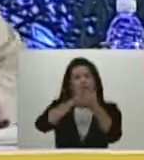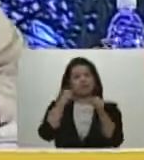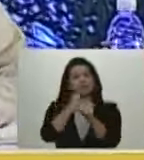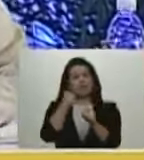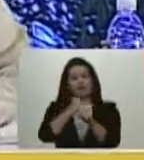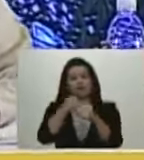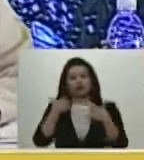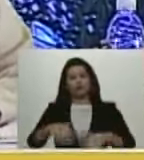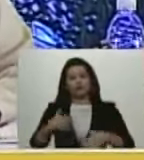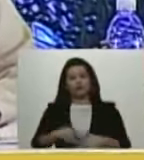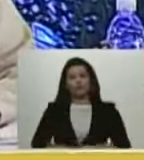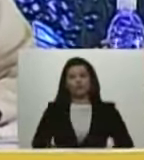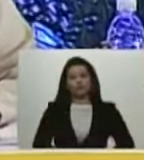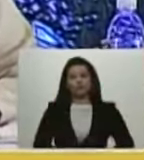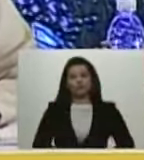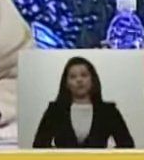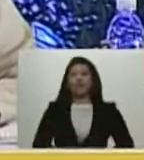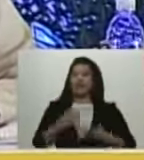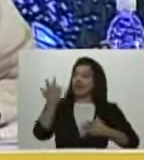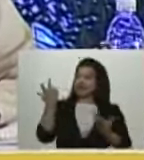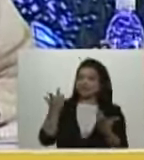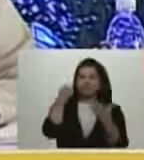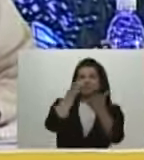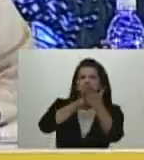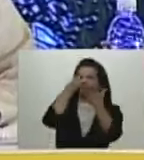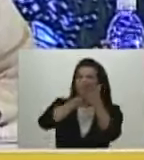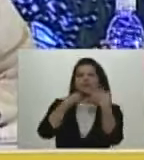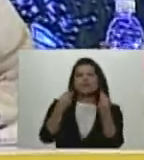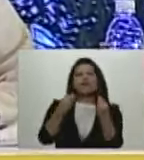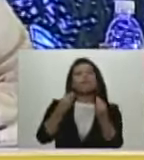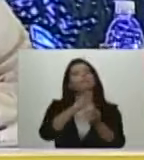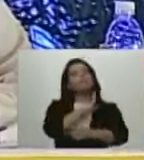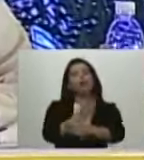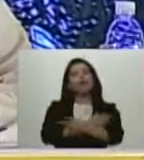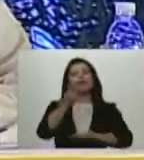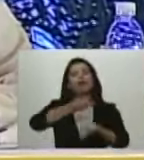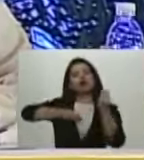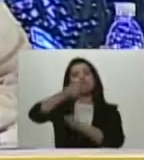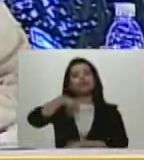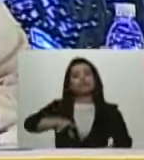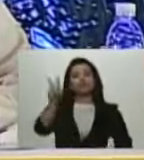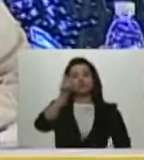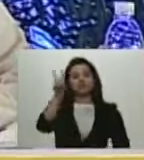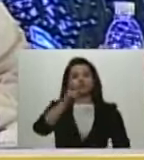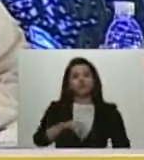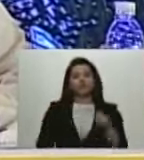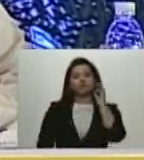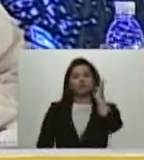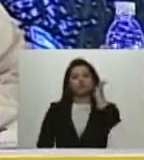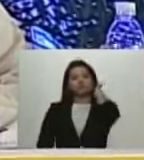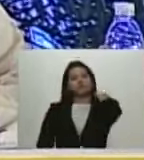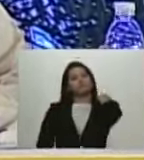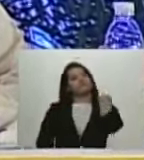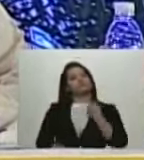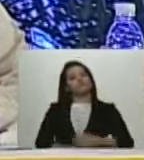apuntalando la construcción de un nuevo poder económico en el país, de una nueva fuerza